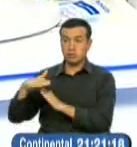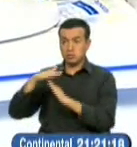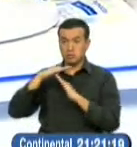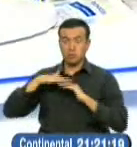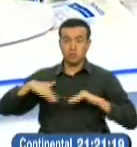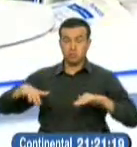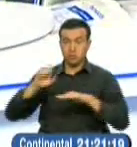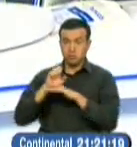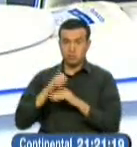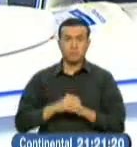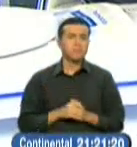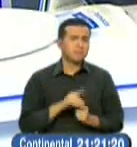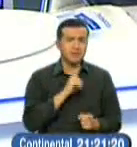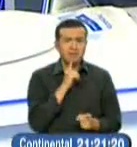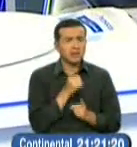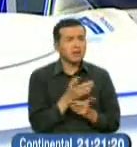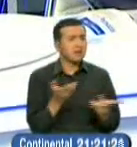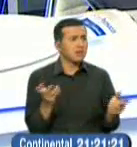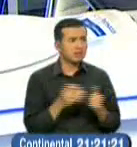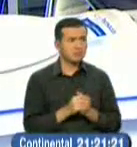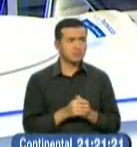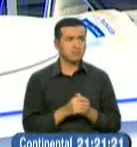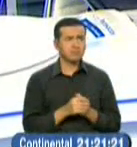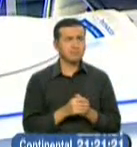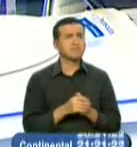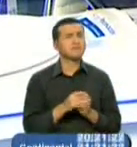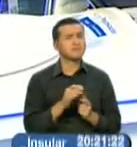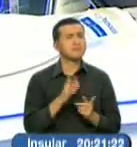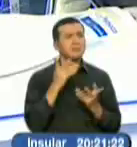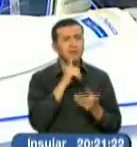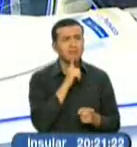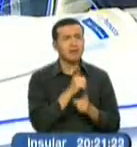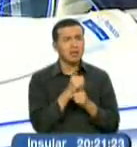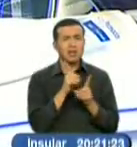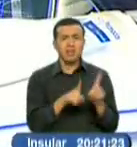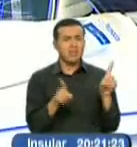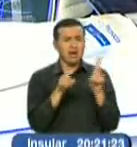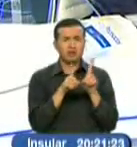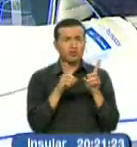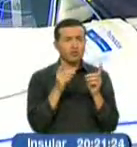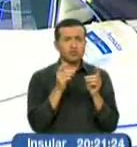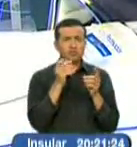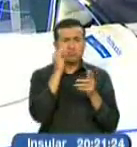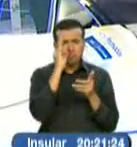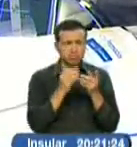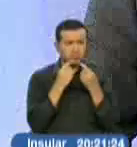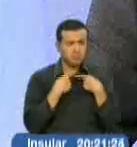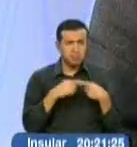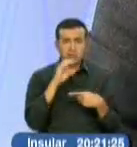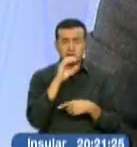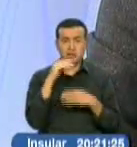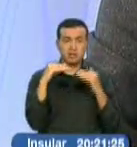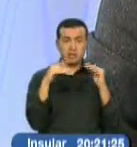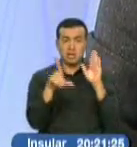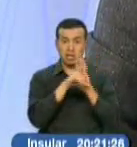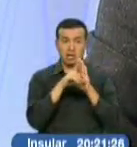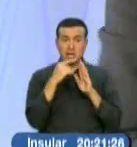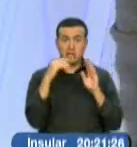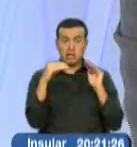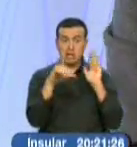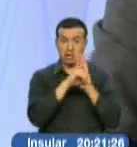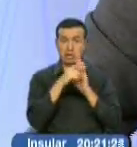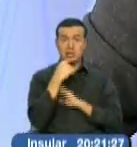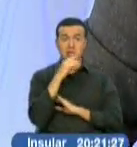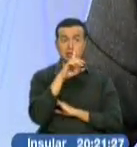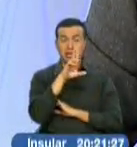tenemos como Ecuador. Sin duda, y mire, yo decía, es histórico en los resultados que hemos dado en los tiempos que hemos dado. Inclusive el código nos da 20 días para entregar